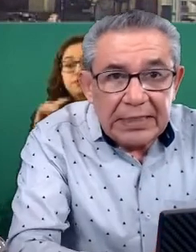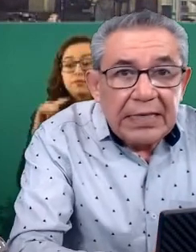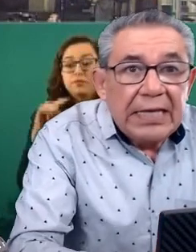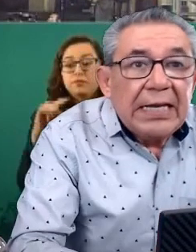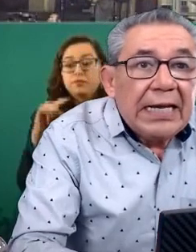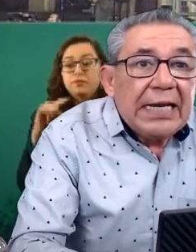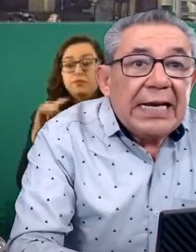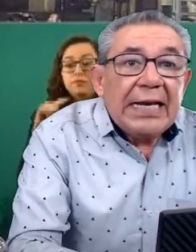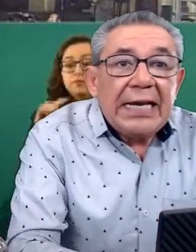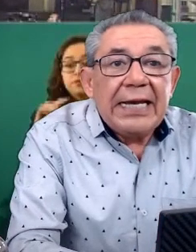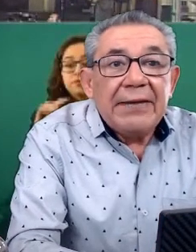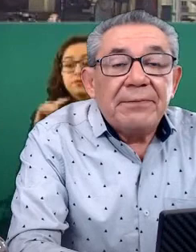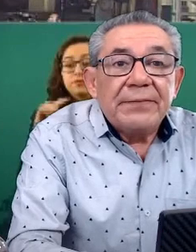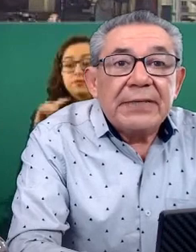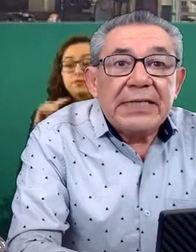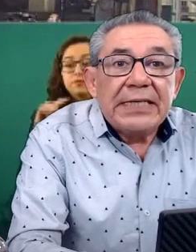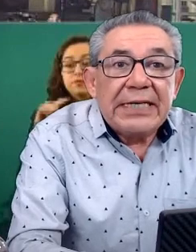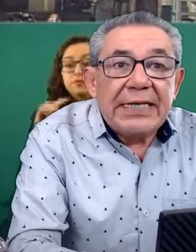Reynosa, Tamaulipas.